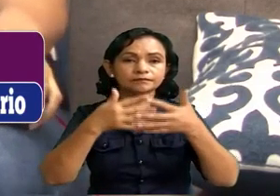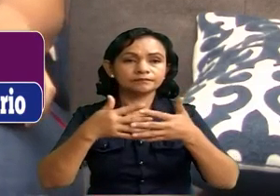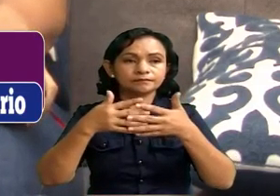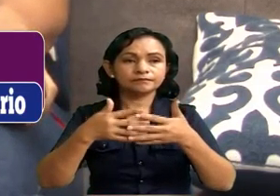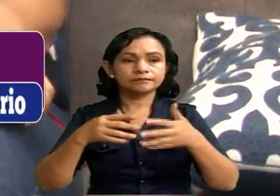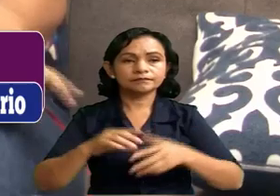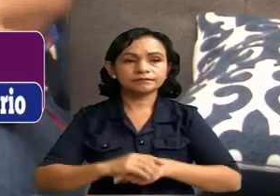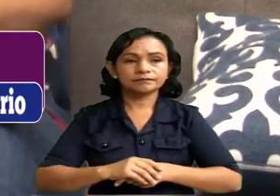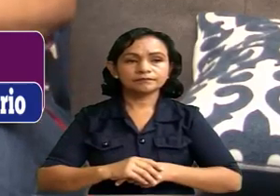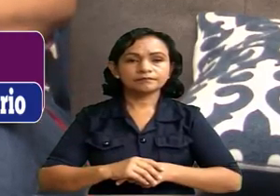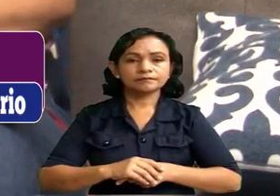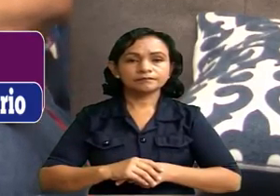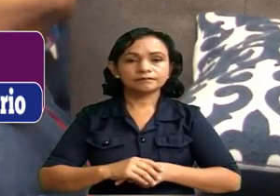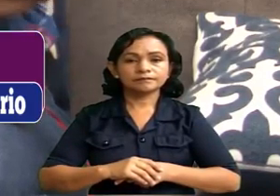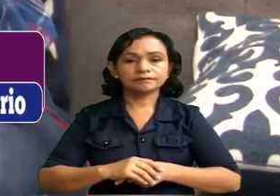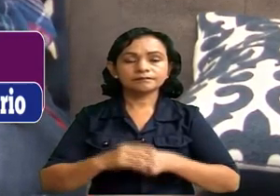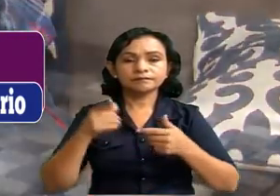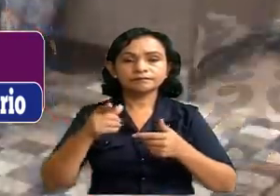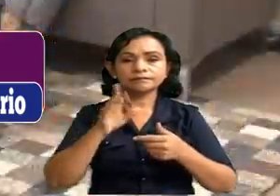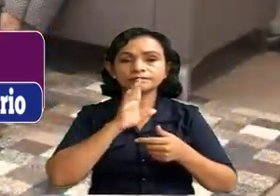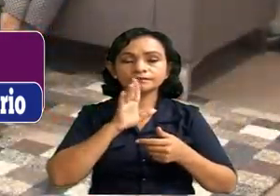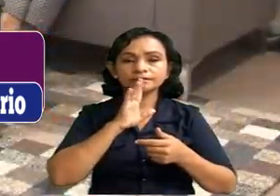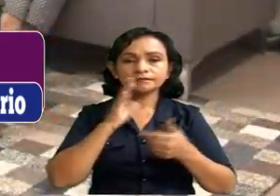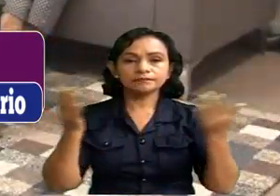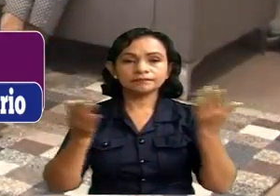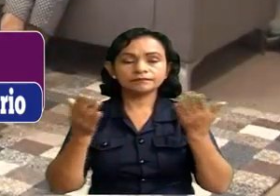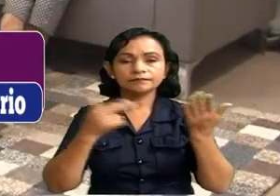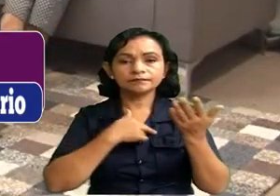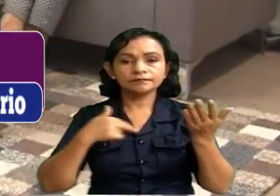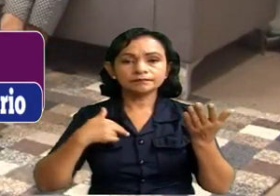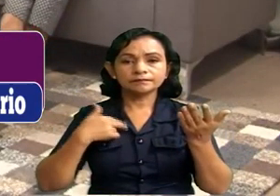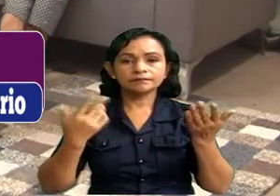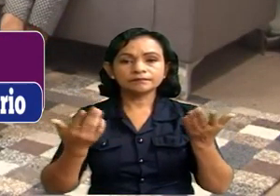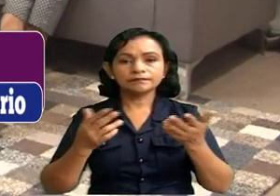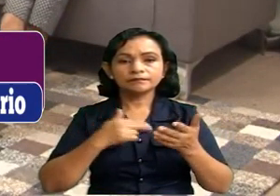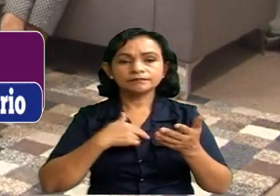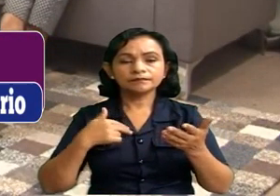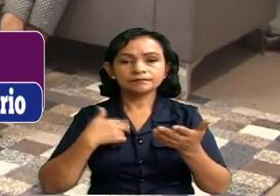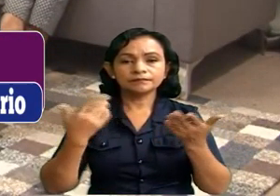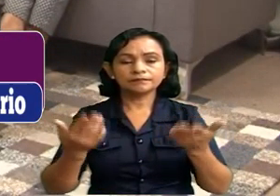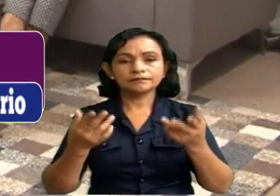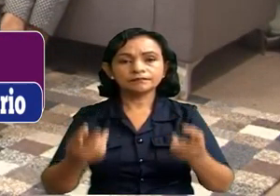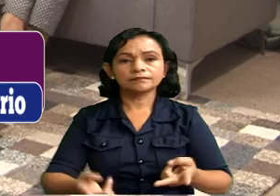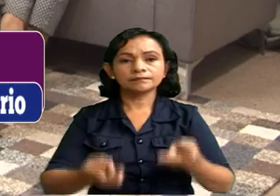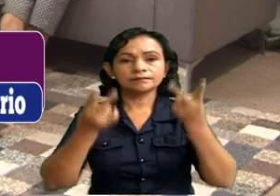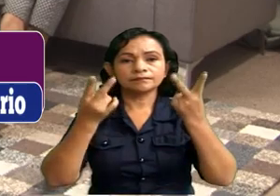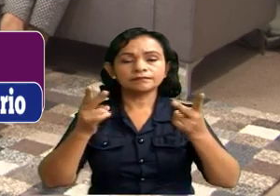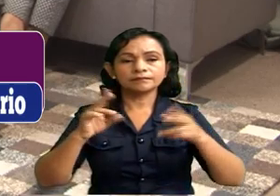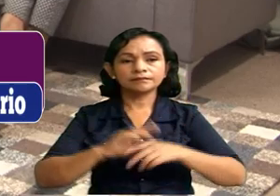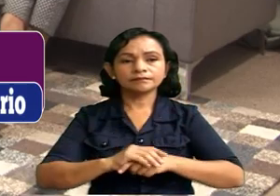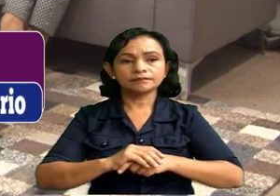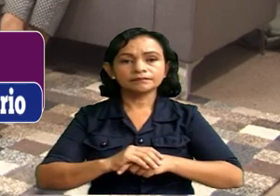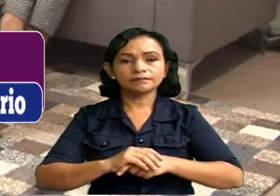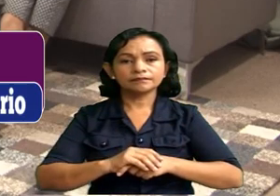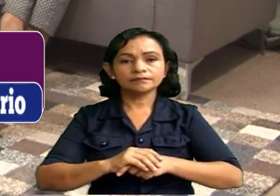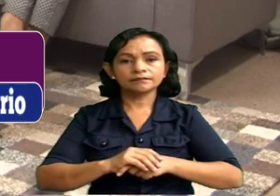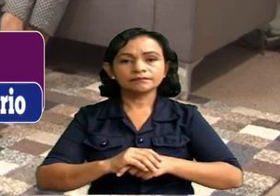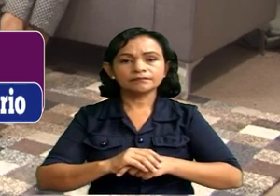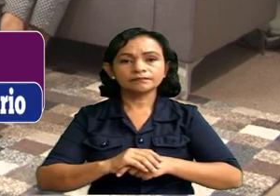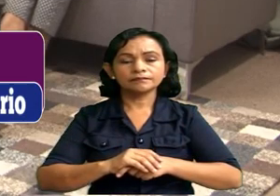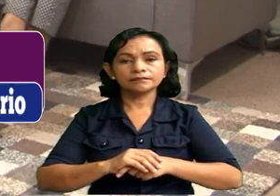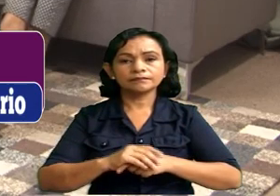Compañera Johanna, a modo de conclusión, en dos minutos, un espacio de entendimiento para conocer la vida y legado del comandante Hugo Rafael Chávez Frías.